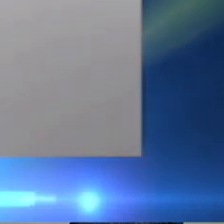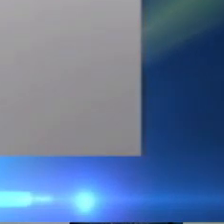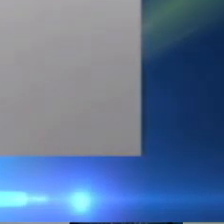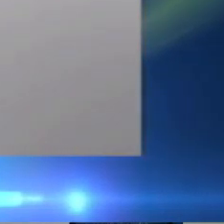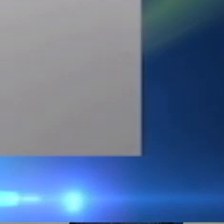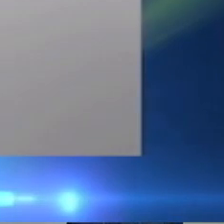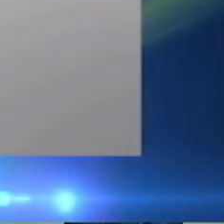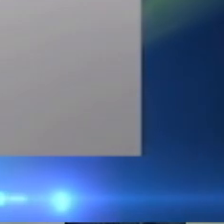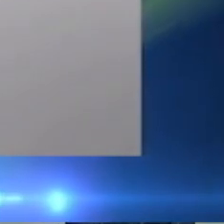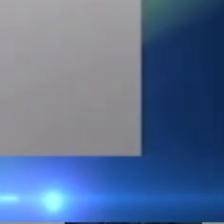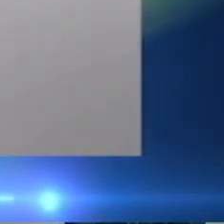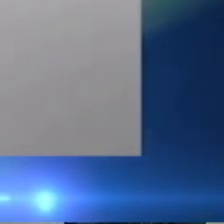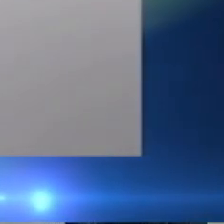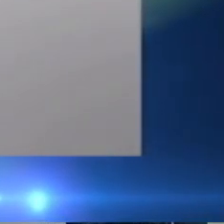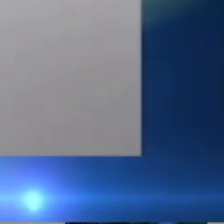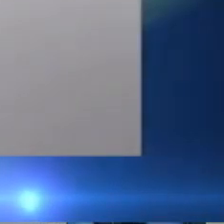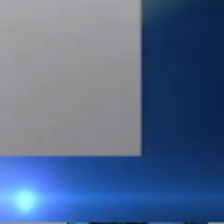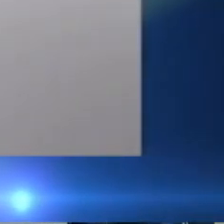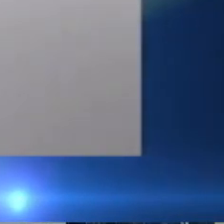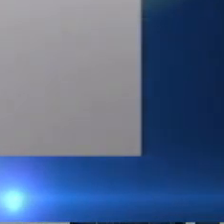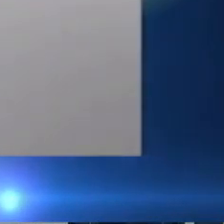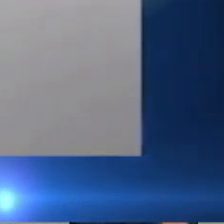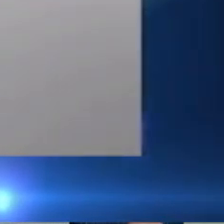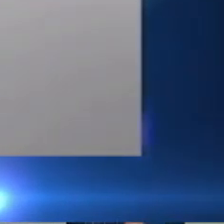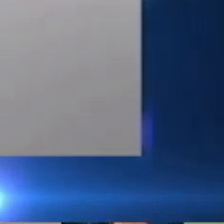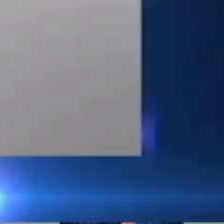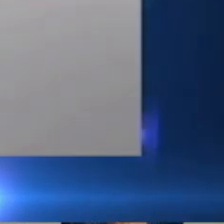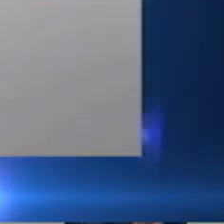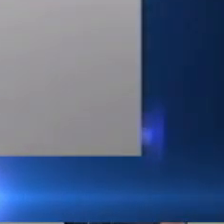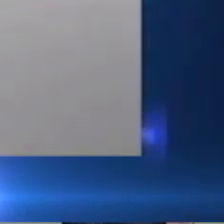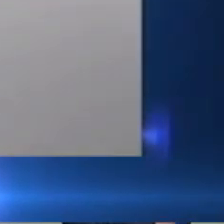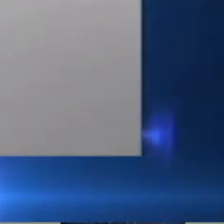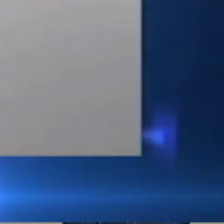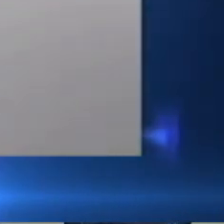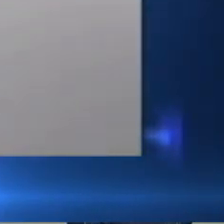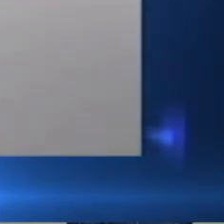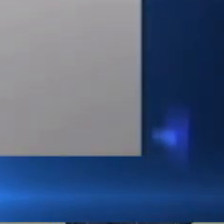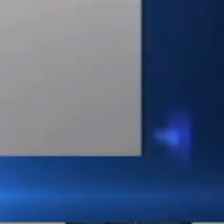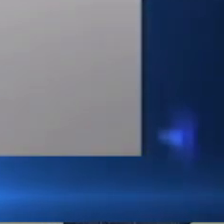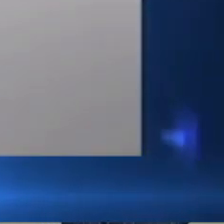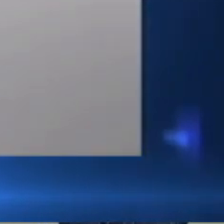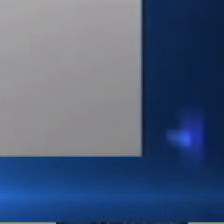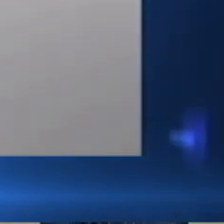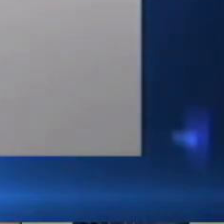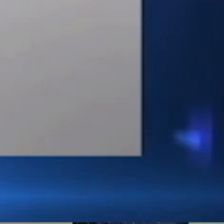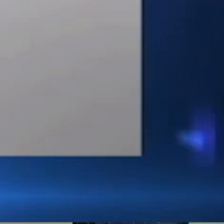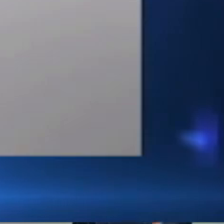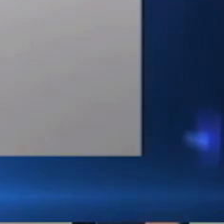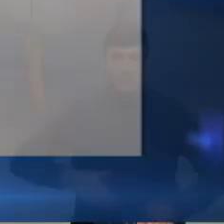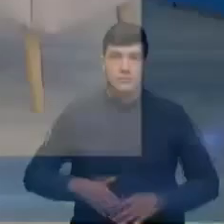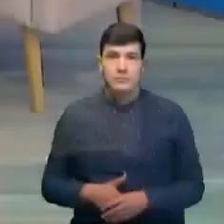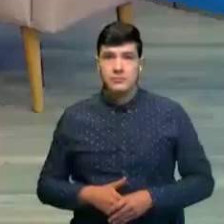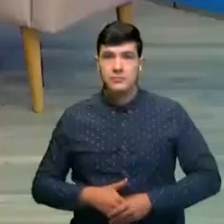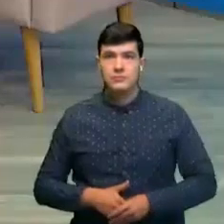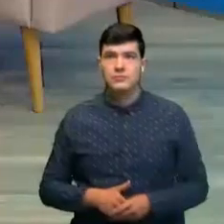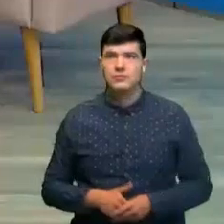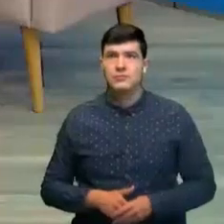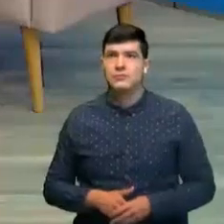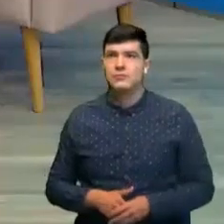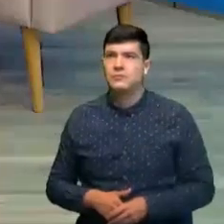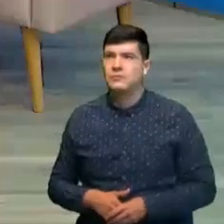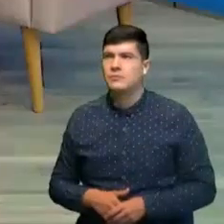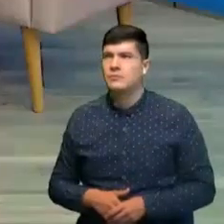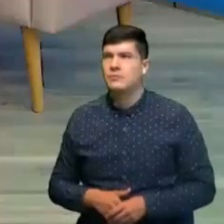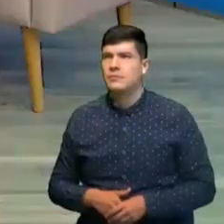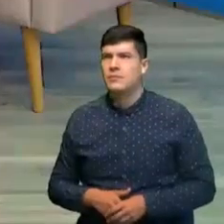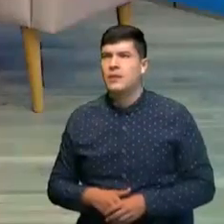falta la edad. Así la empresa donde labore esté en quiebra, ¿me pueden despedir? Muchas gracias. En